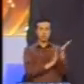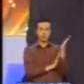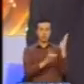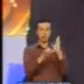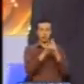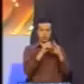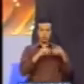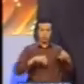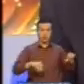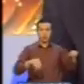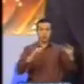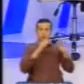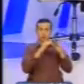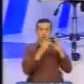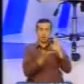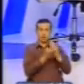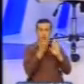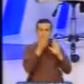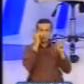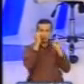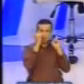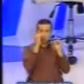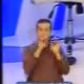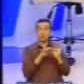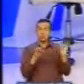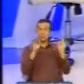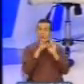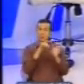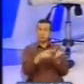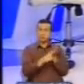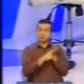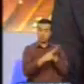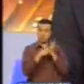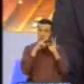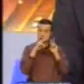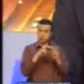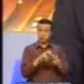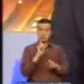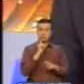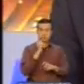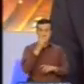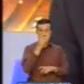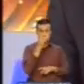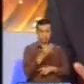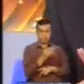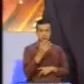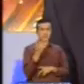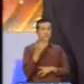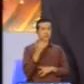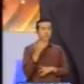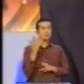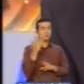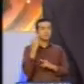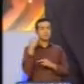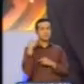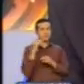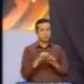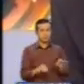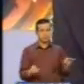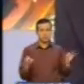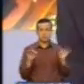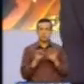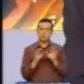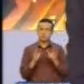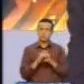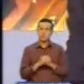de plusvalía, que creo que debe ser debatido a profundidad, con seriedad, pero también con mucha responsabilidad, para que